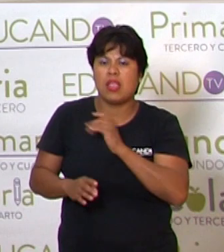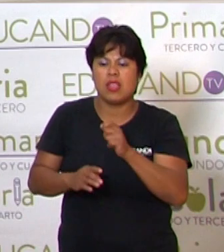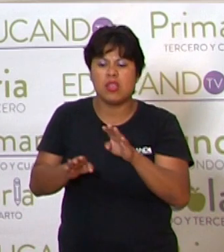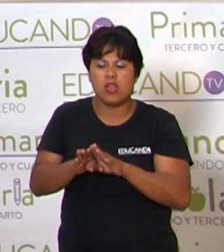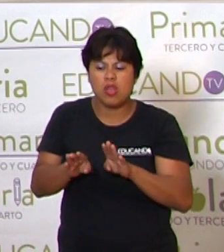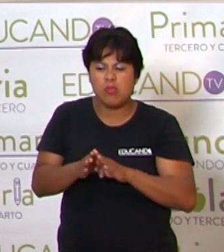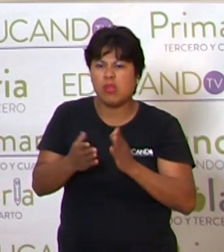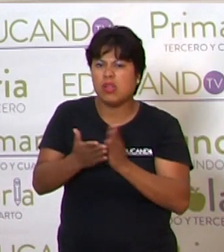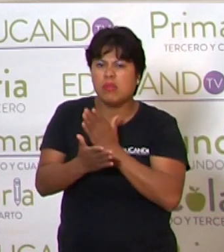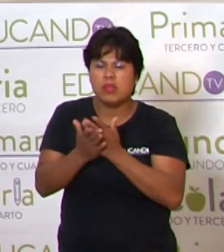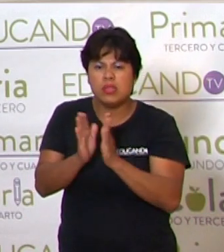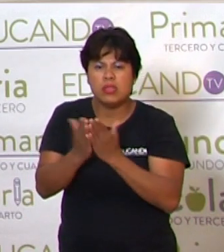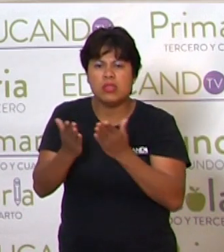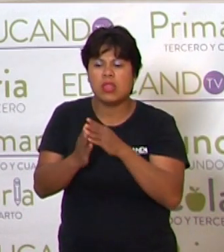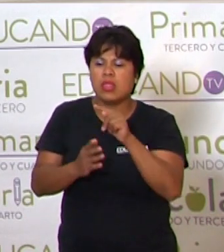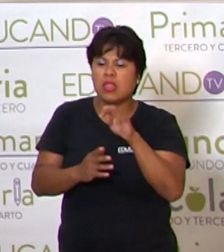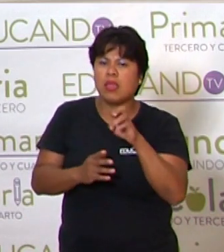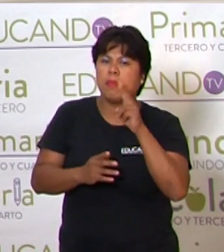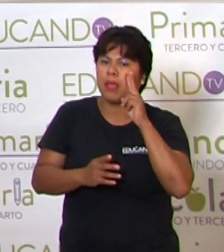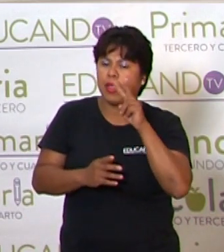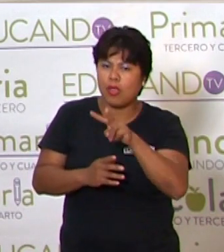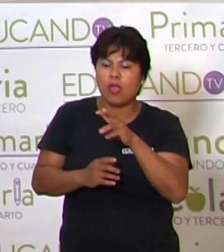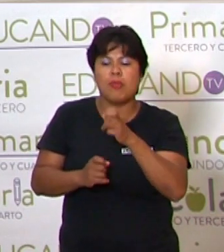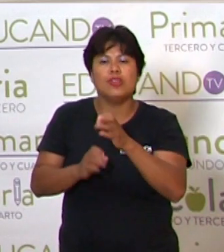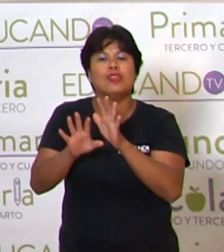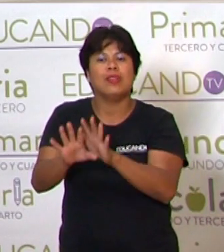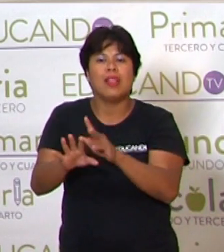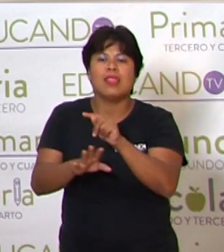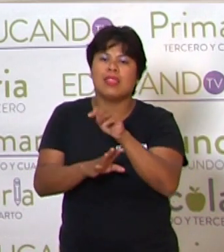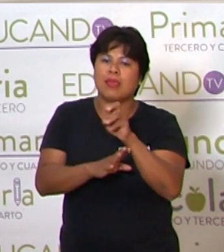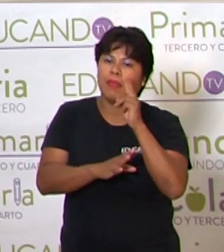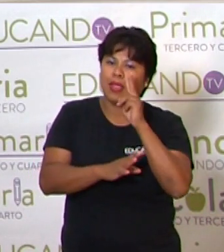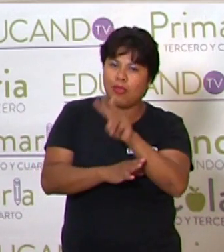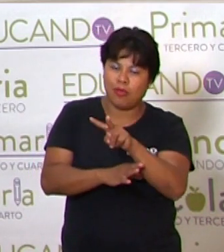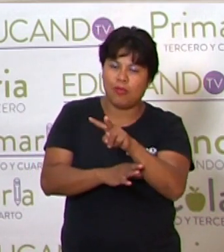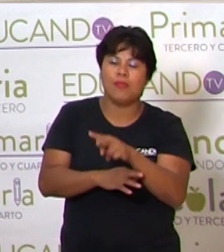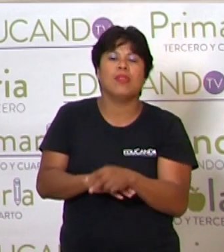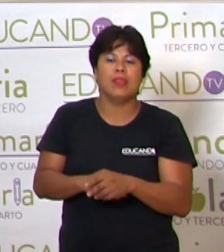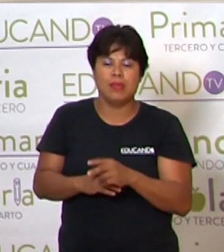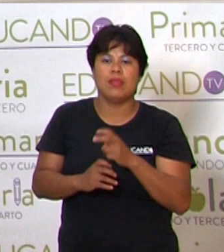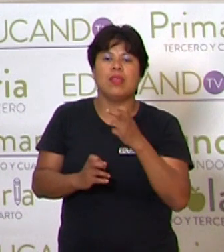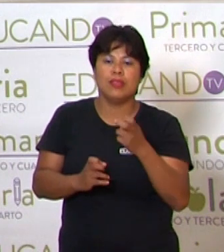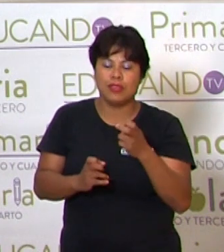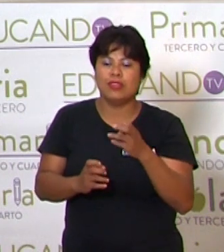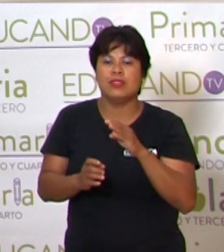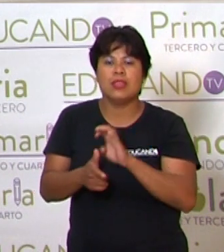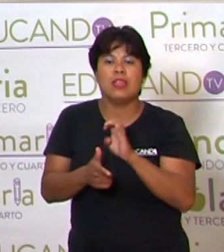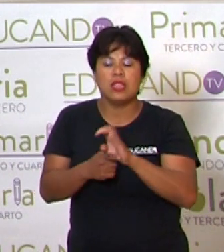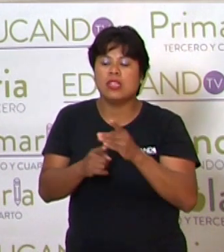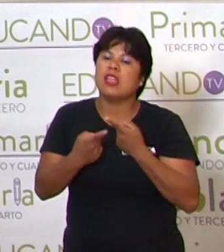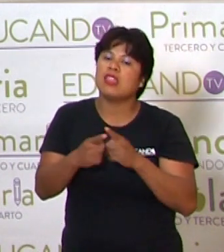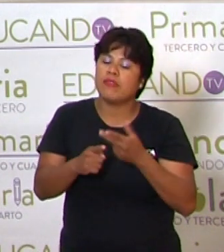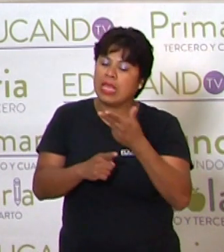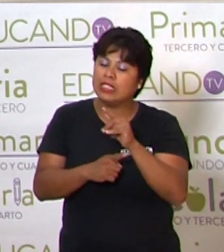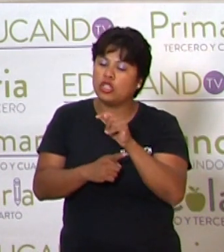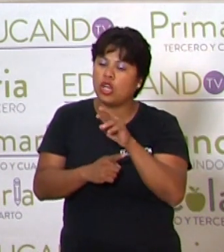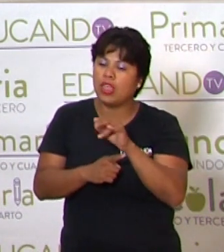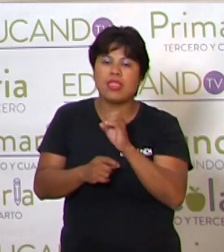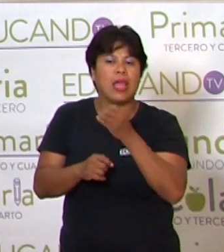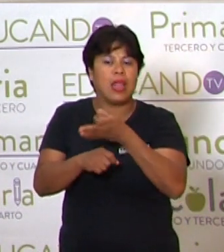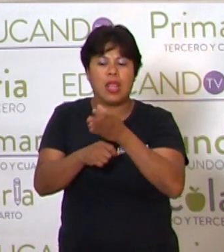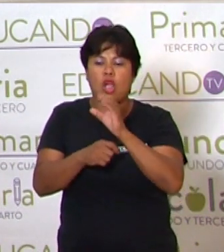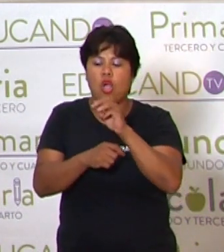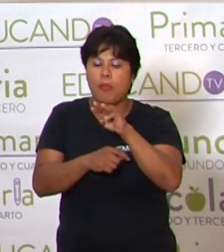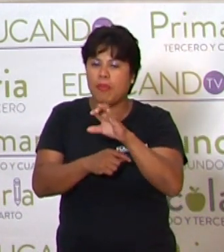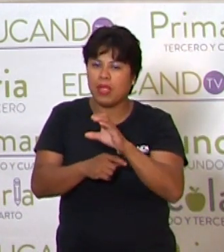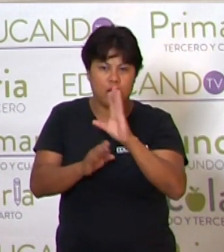eran publicados en una revista que se llamaba Tebeo y entonces se le quedó el nombre de tebeo. Entonces casi no se usa el término ni de historieta ni de